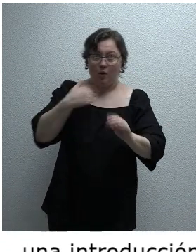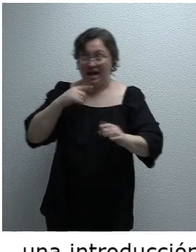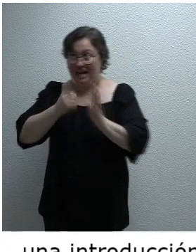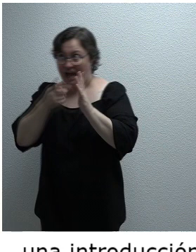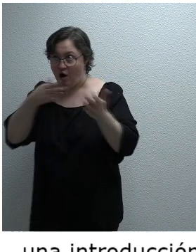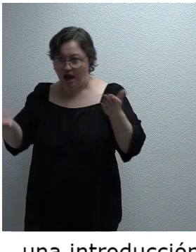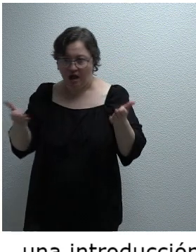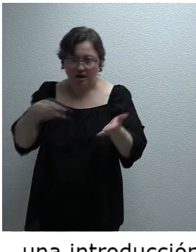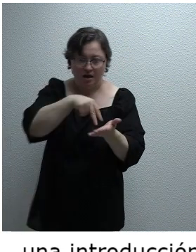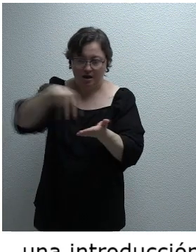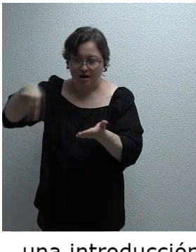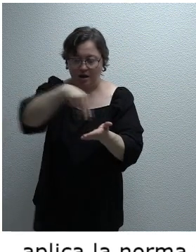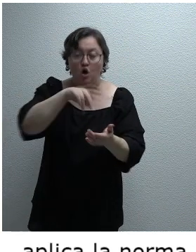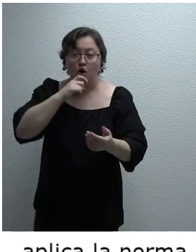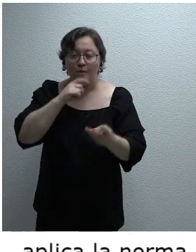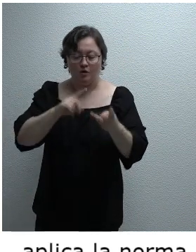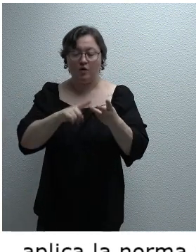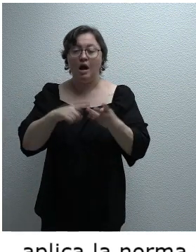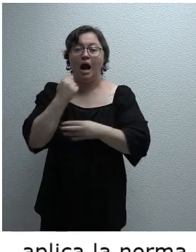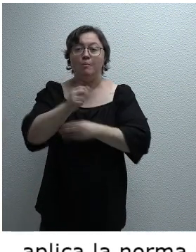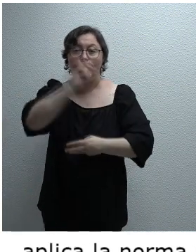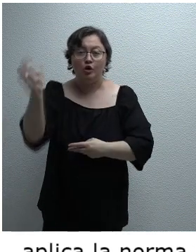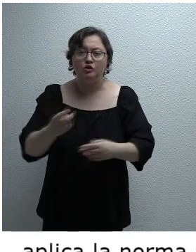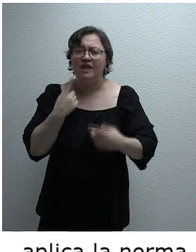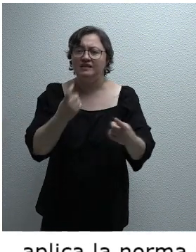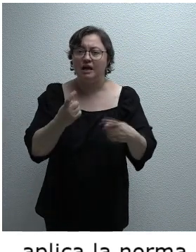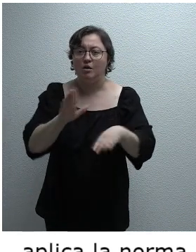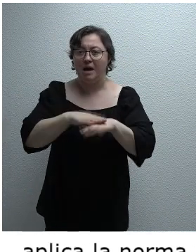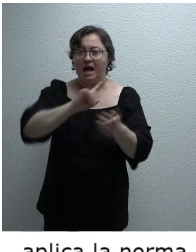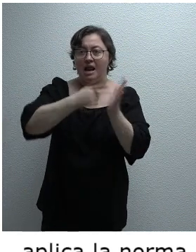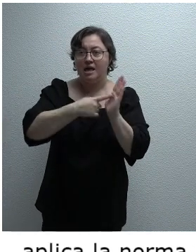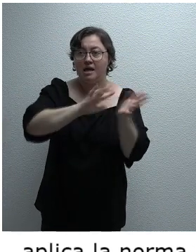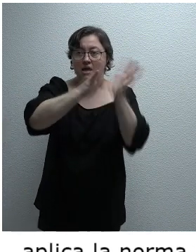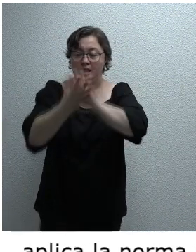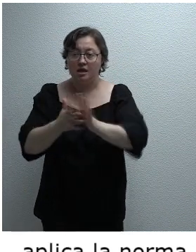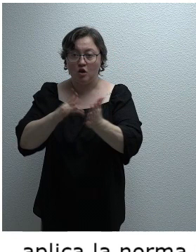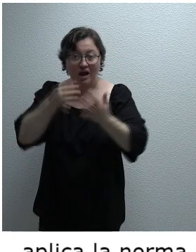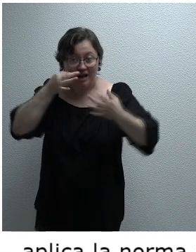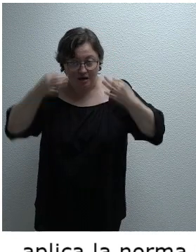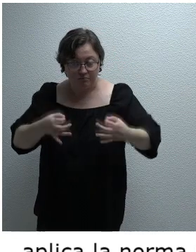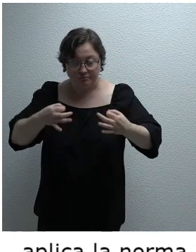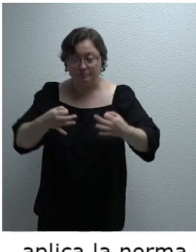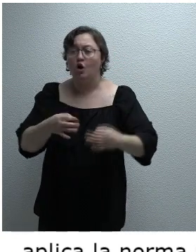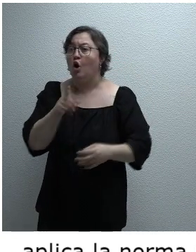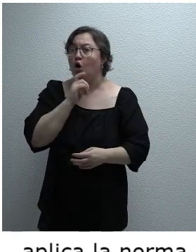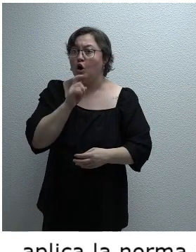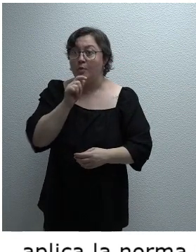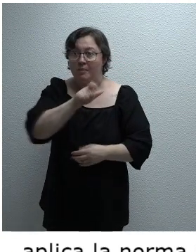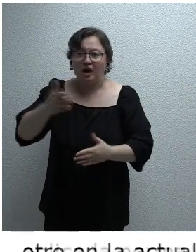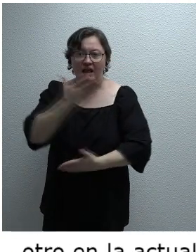en la actual, los apoyos necesarios para que esta ley sea una realidad y las personas